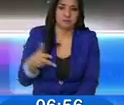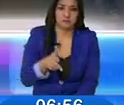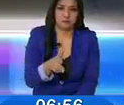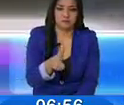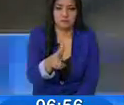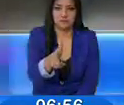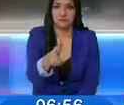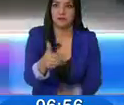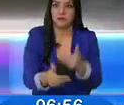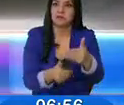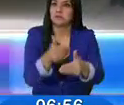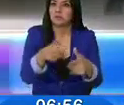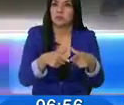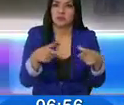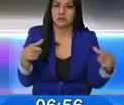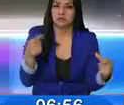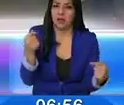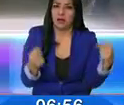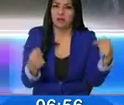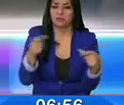al momento no se percató